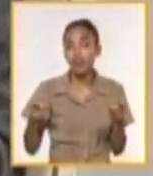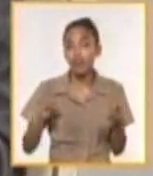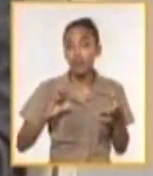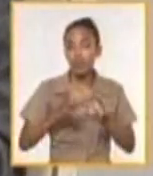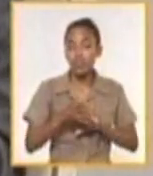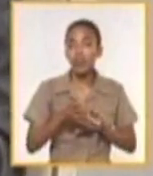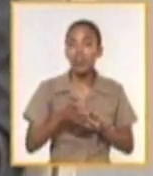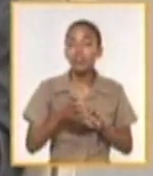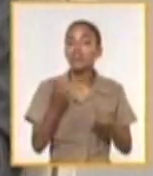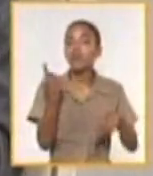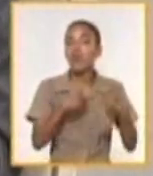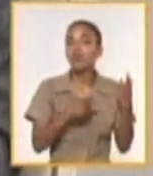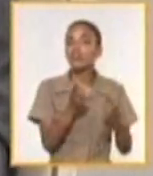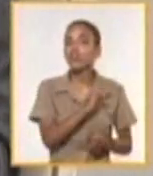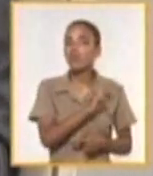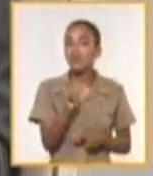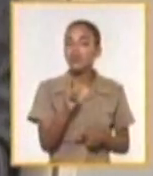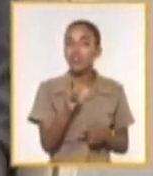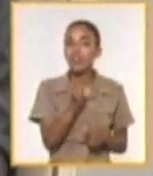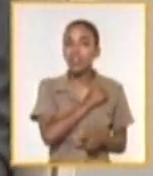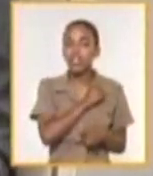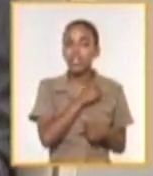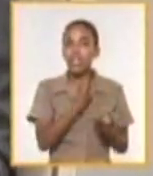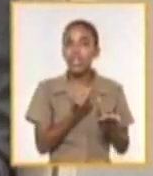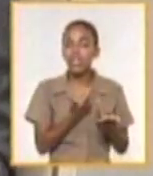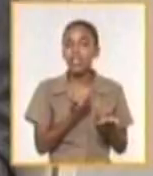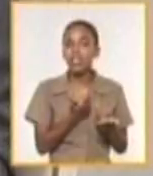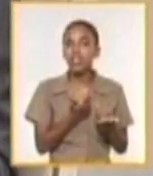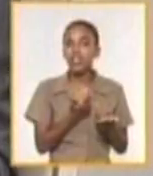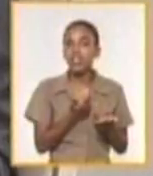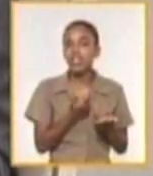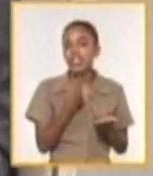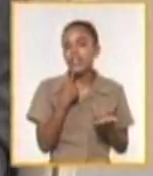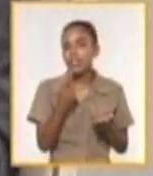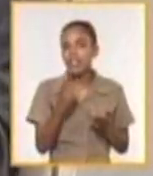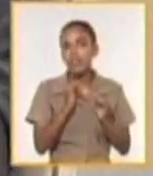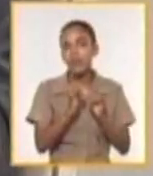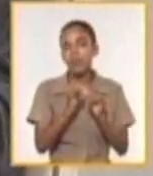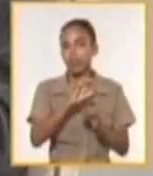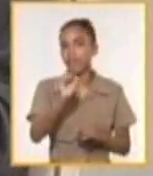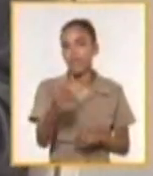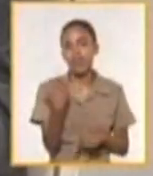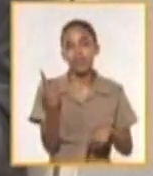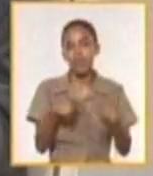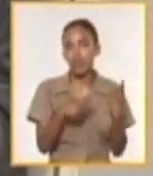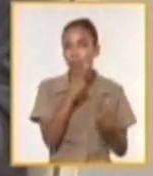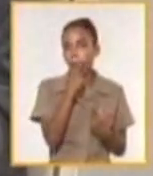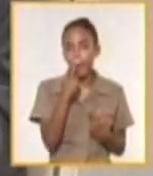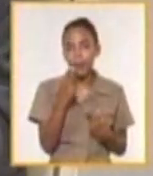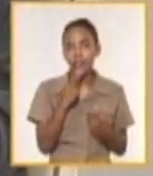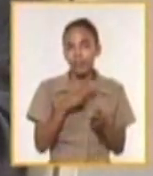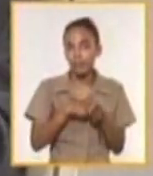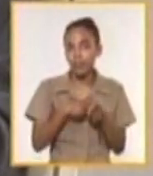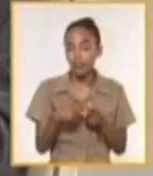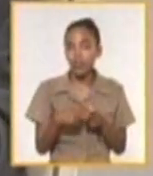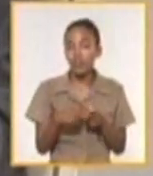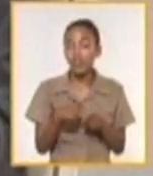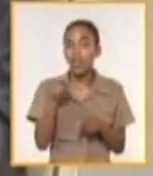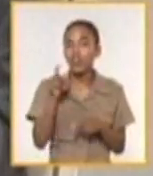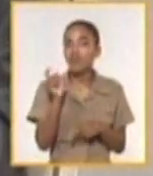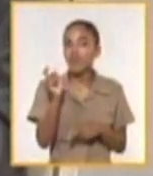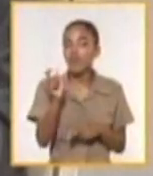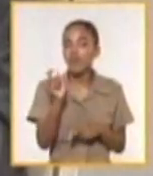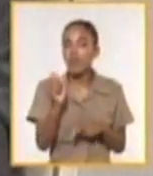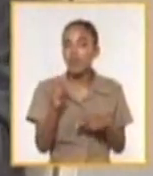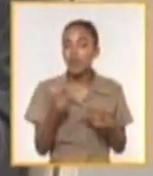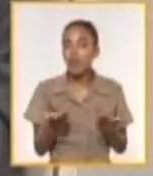intentó usurpar el nombre de Martí, pero no pudo, era imposible. Y entonces hubo un momento sintomático, y es